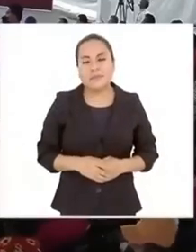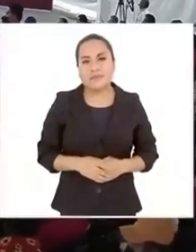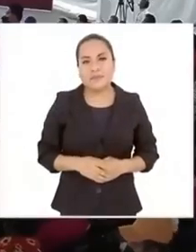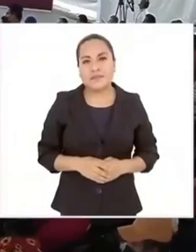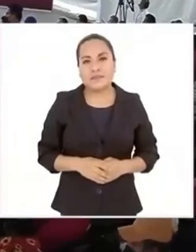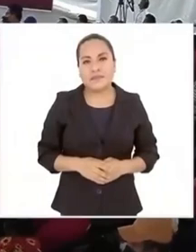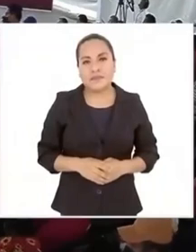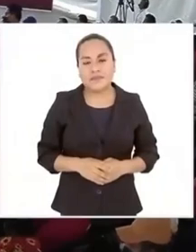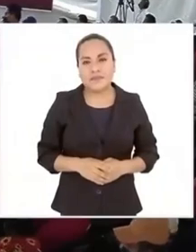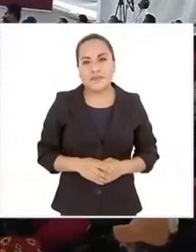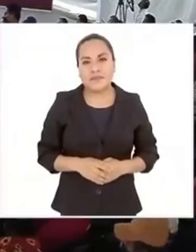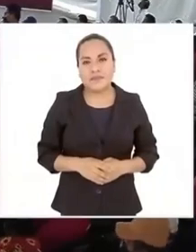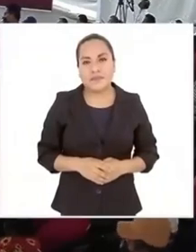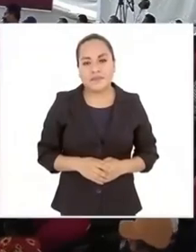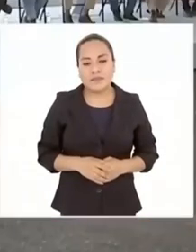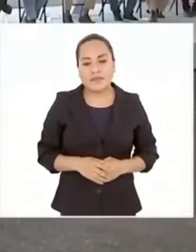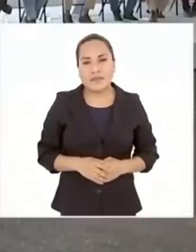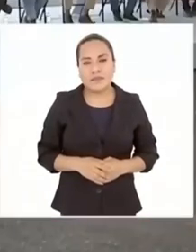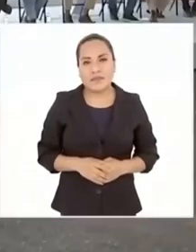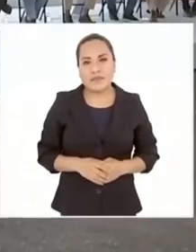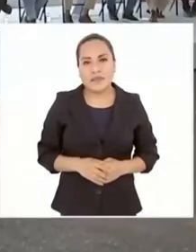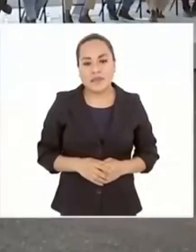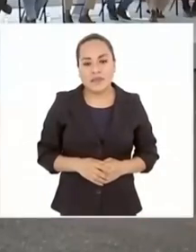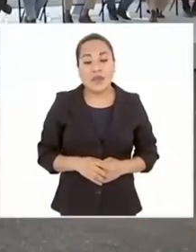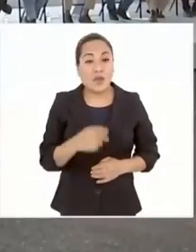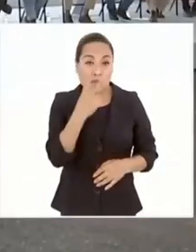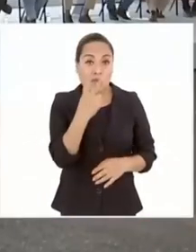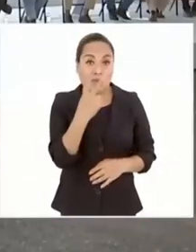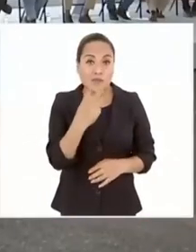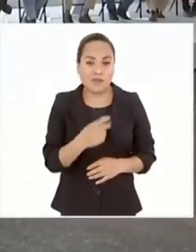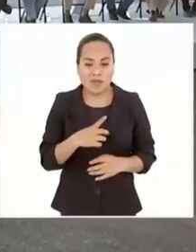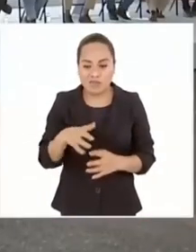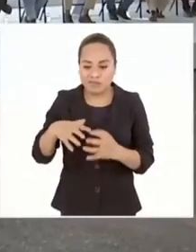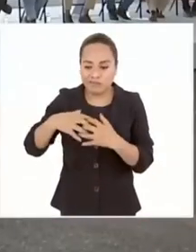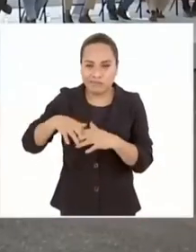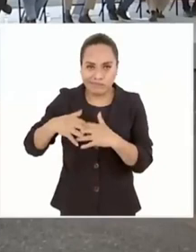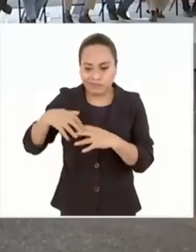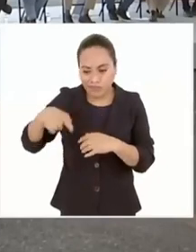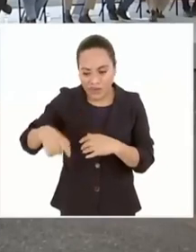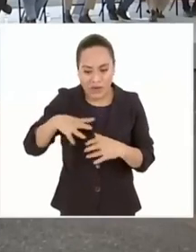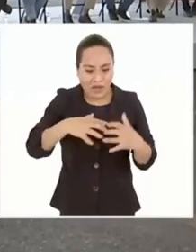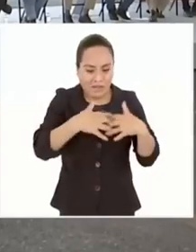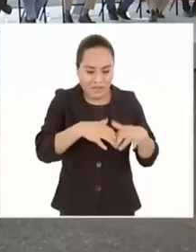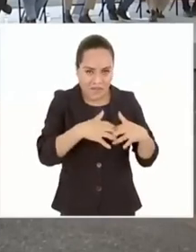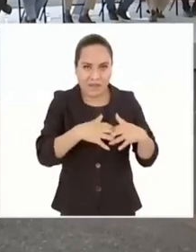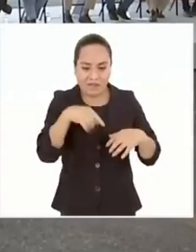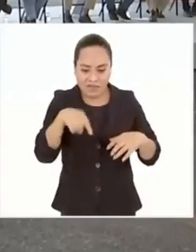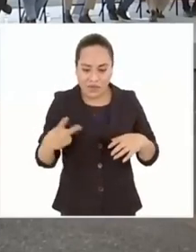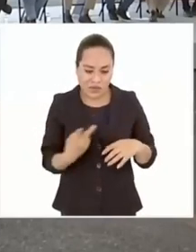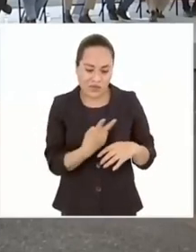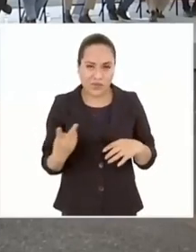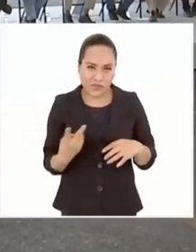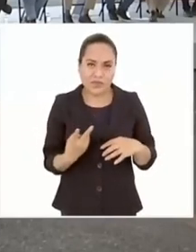Entonces estamos hablando de dos plantas, de una inversión